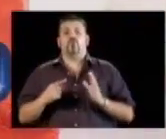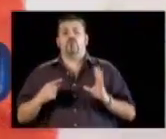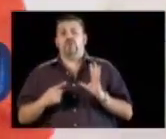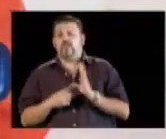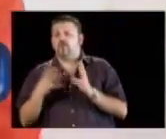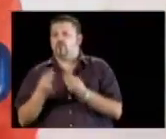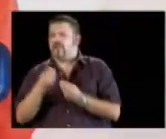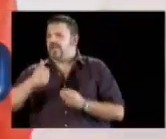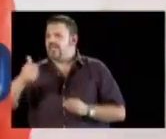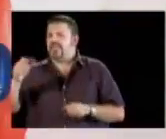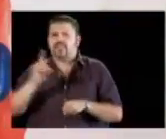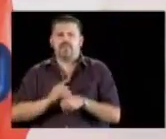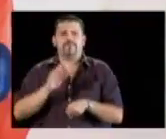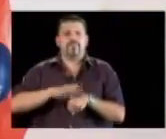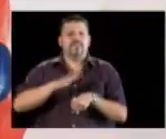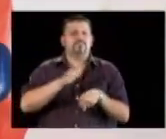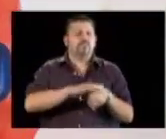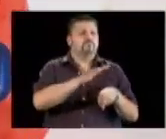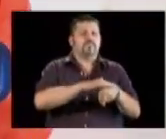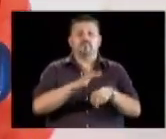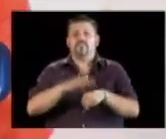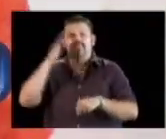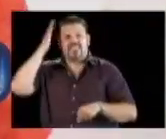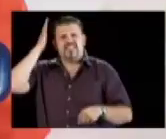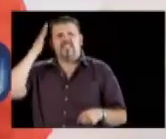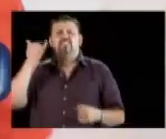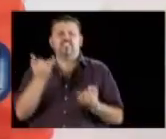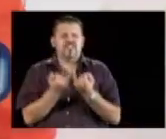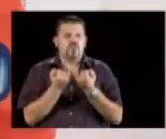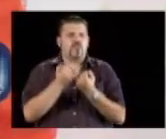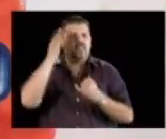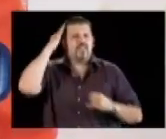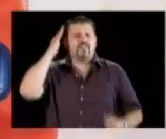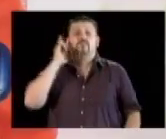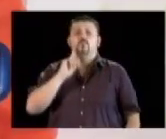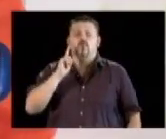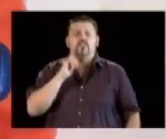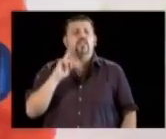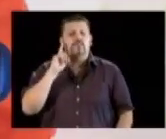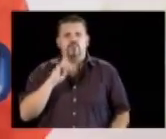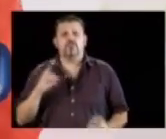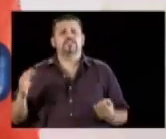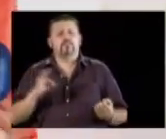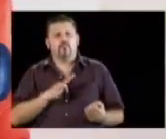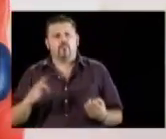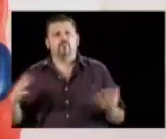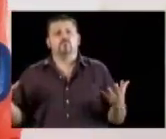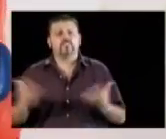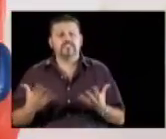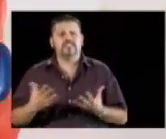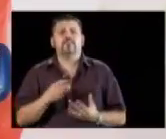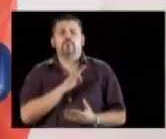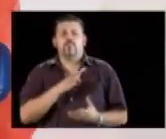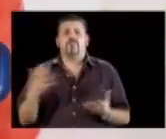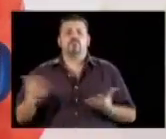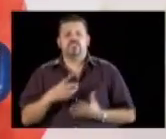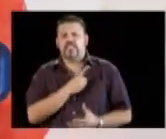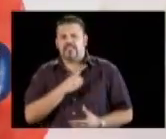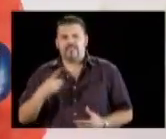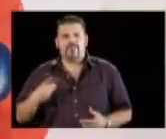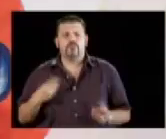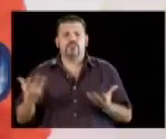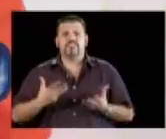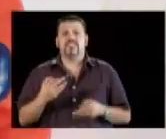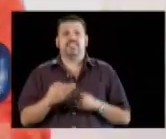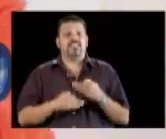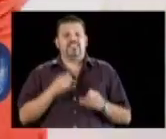más y más líderes, pero también muchas líderes mujeres, porque las mujeres también podemos hacer y debemos, porque tenemos la